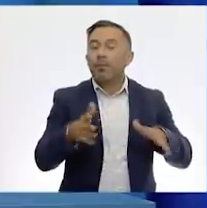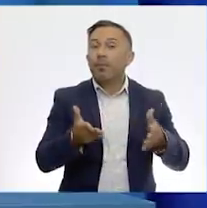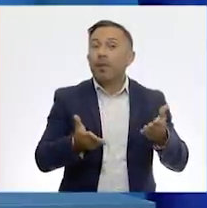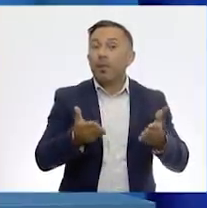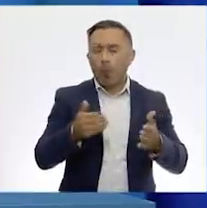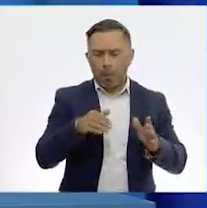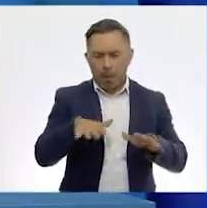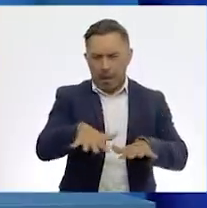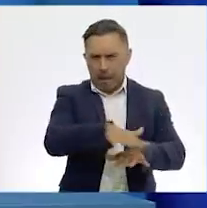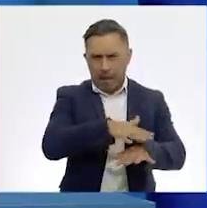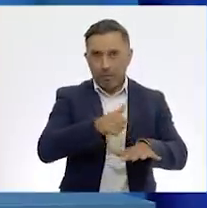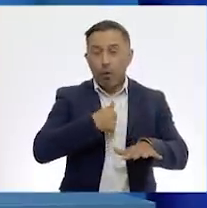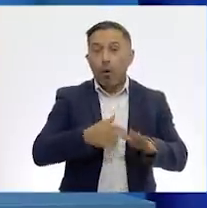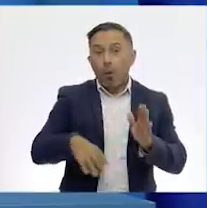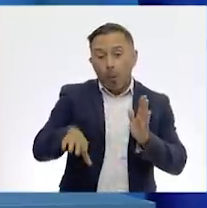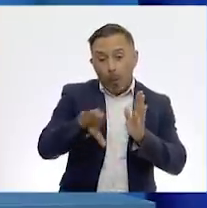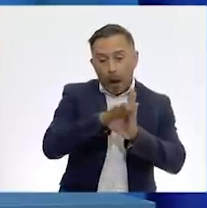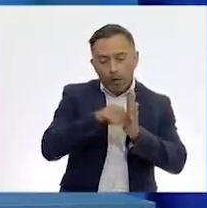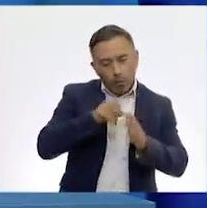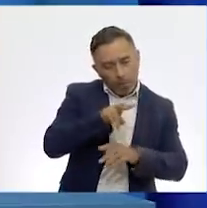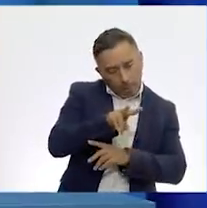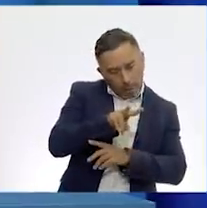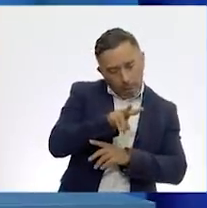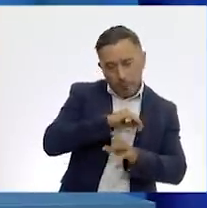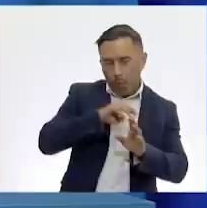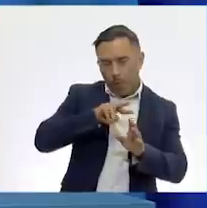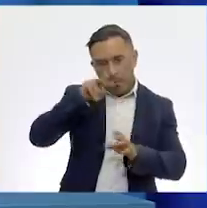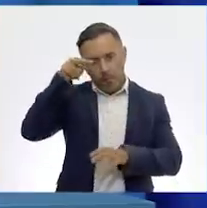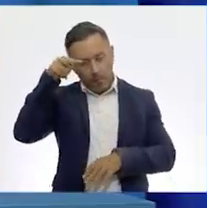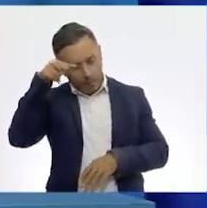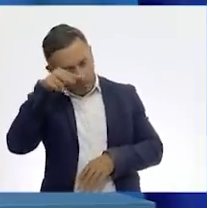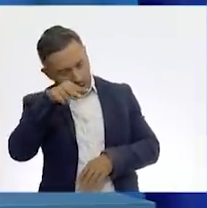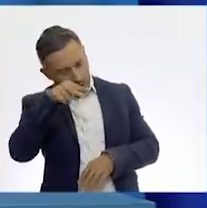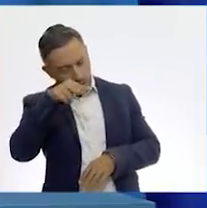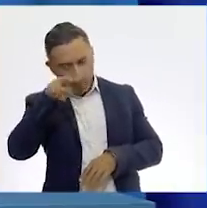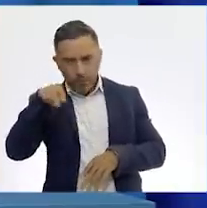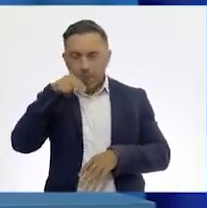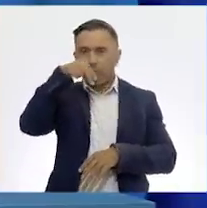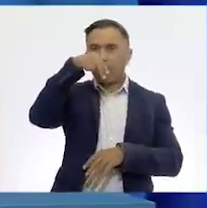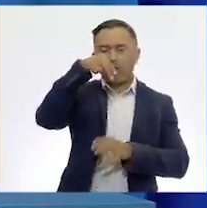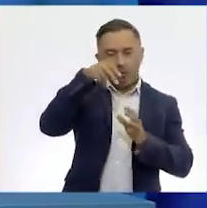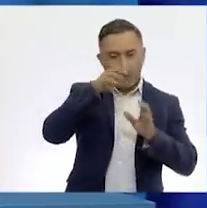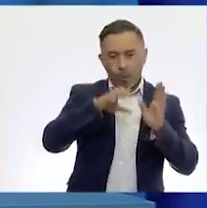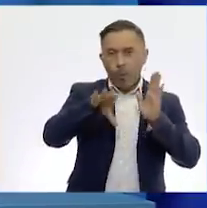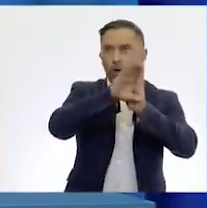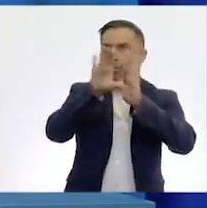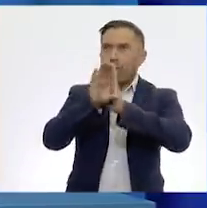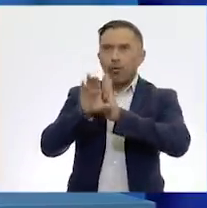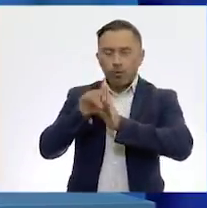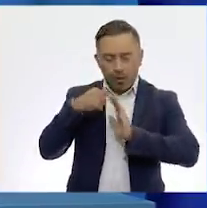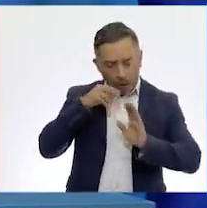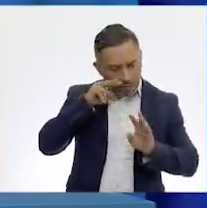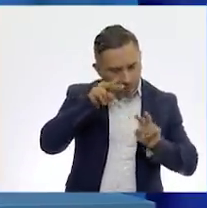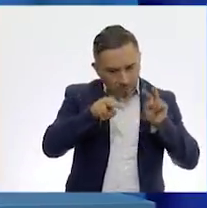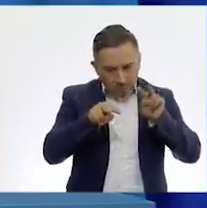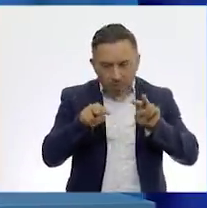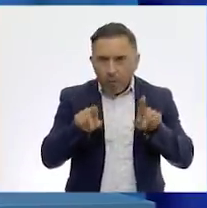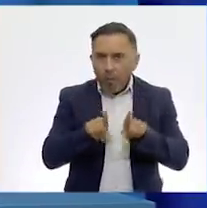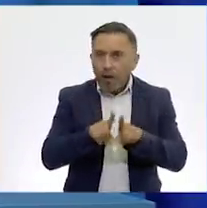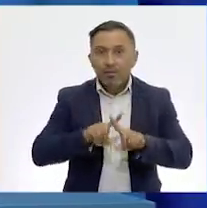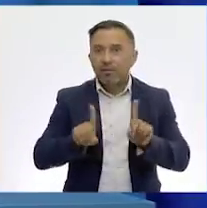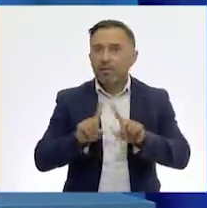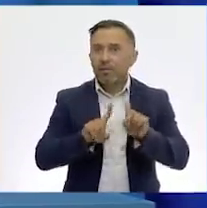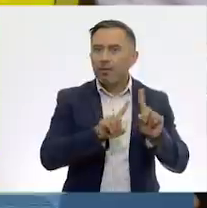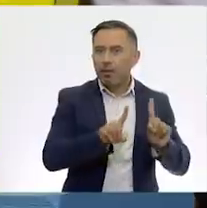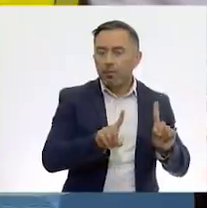estuvieras contemplando un jardín totalmente distinto. Entonces el acto de ver para la obra de Barragán es muy importante. No es solo poner una ventana para